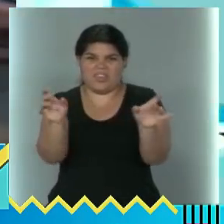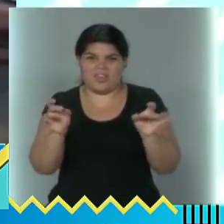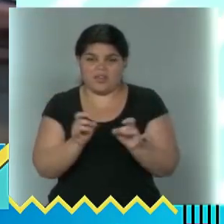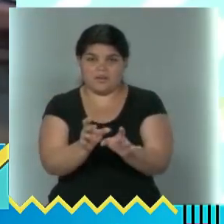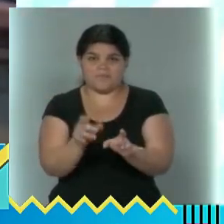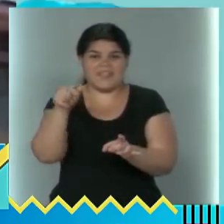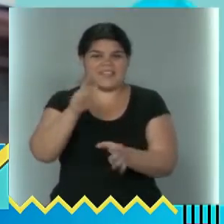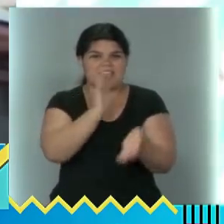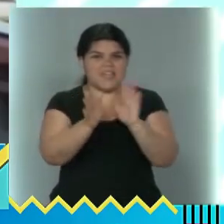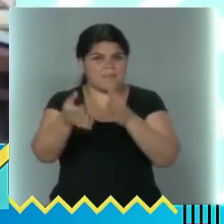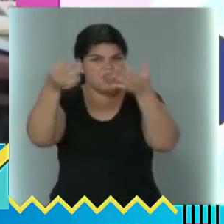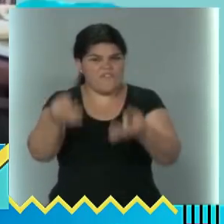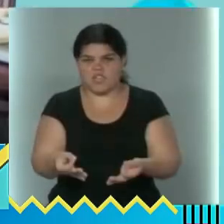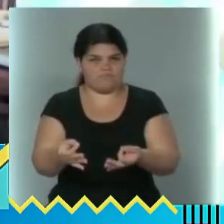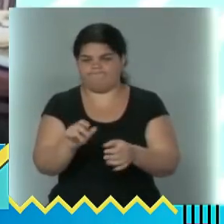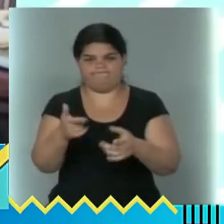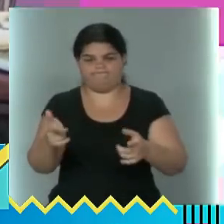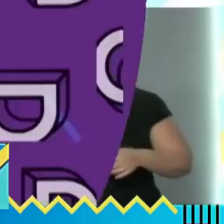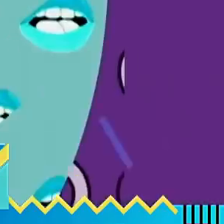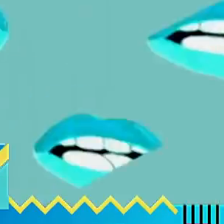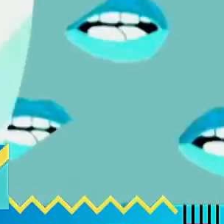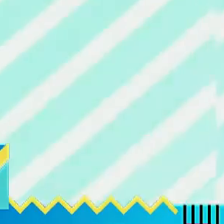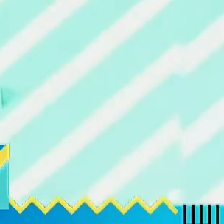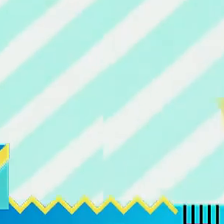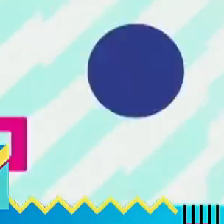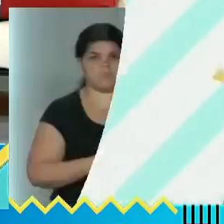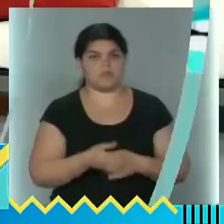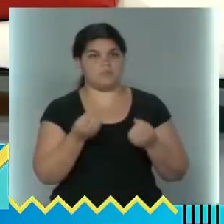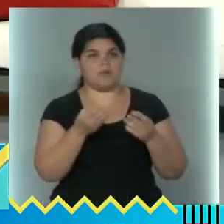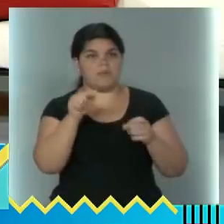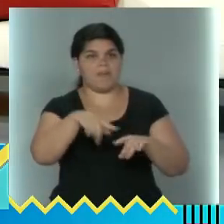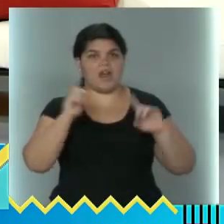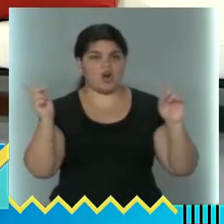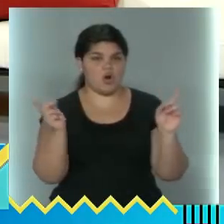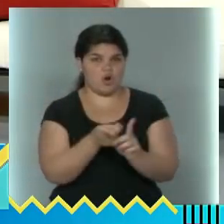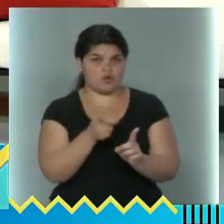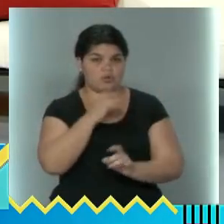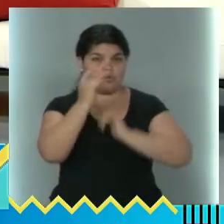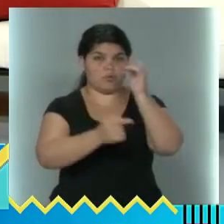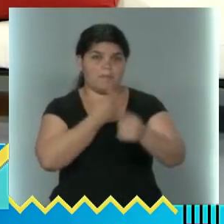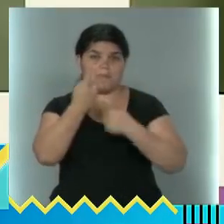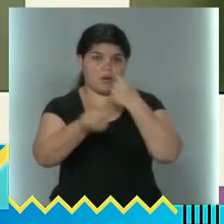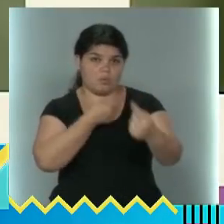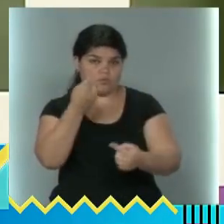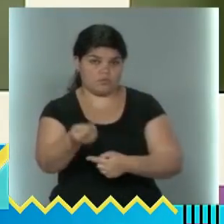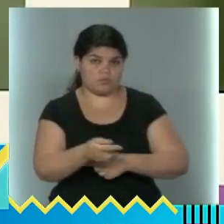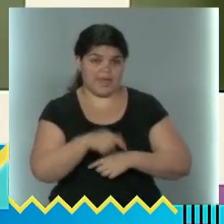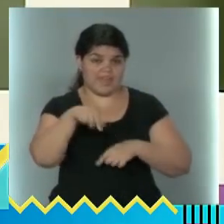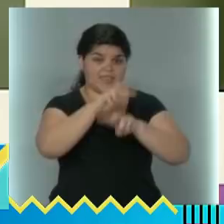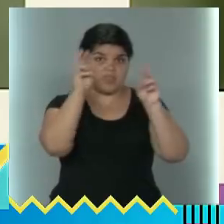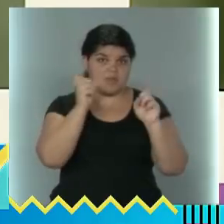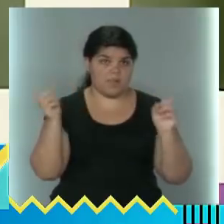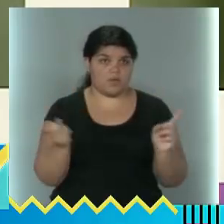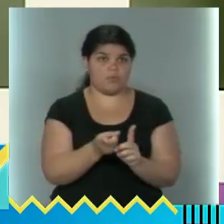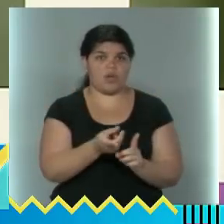haya demostrado ser efectivo. Bien, para ir terminando, quería consultarles, así como para que cerremos el tema, acerca de